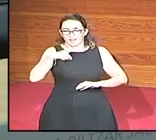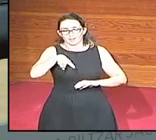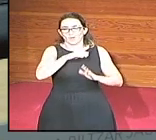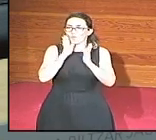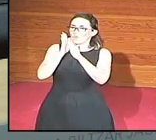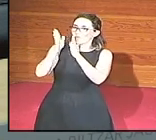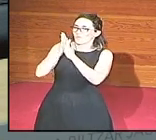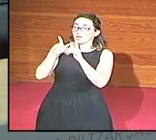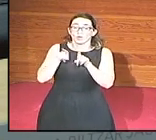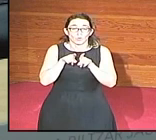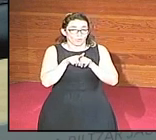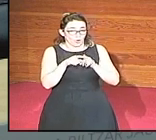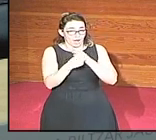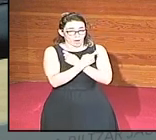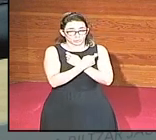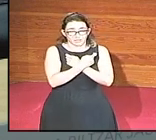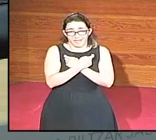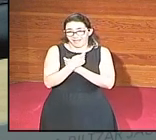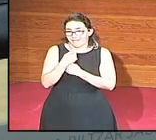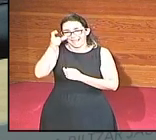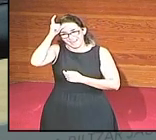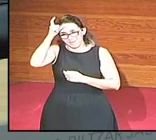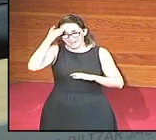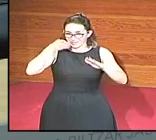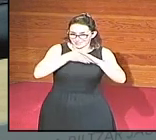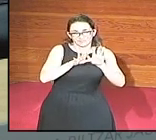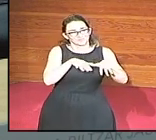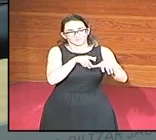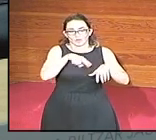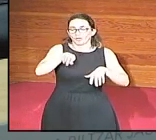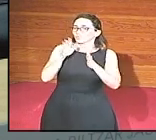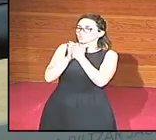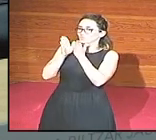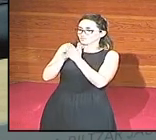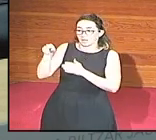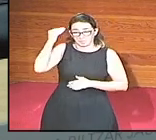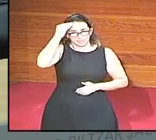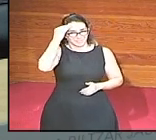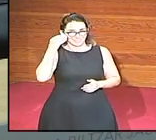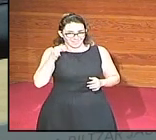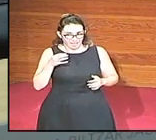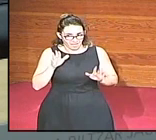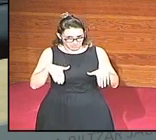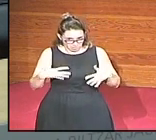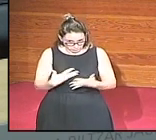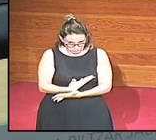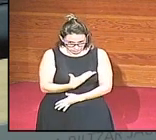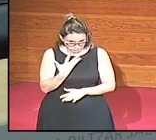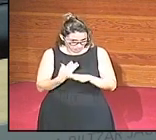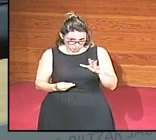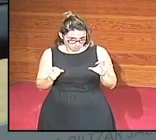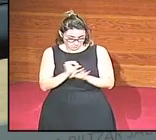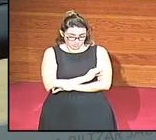fueron los alemanes en Austria en el 38, si no me equivoco, igual se me puede ir, o antes incluso, no